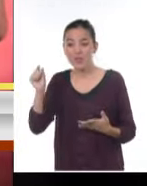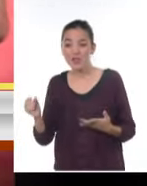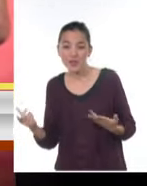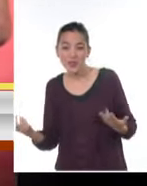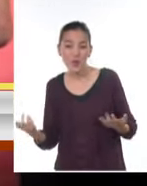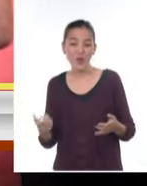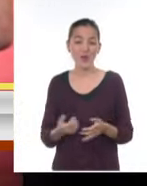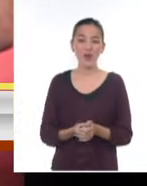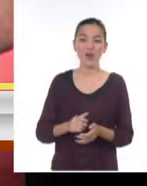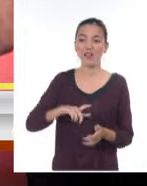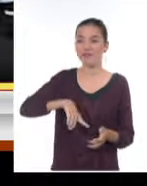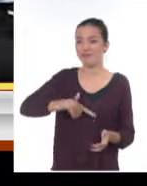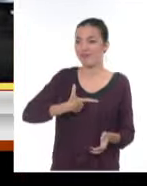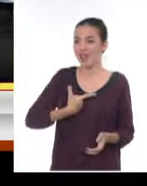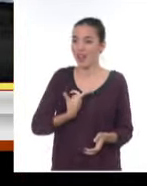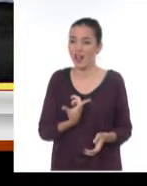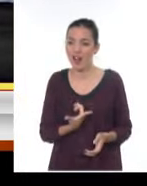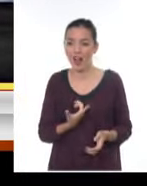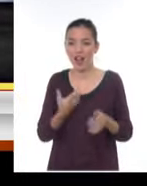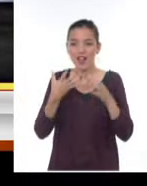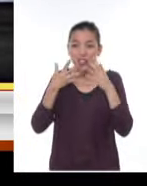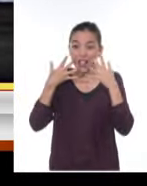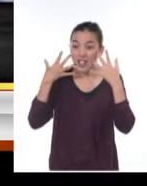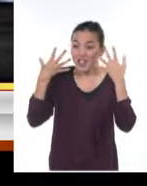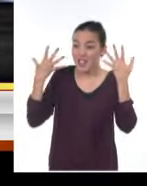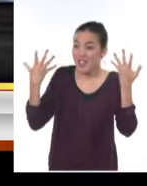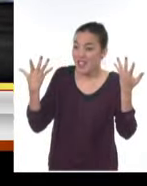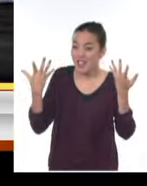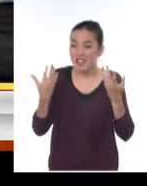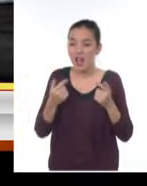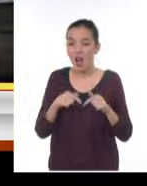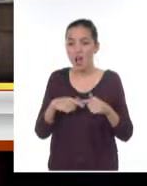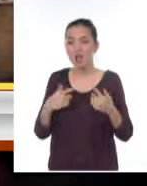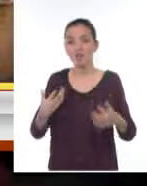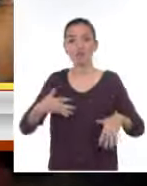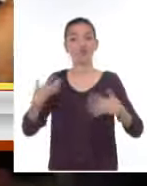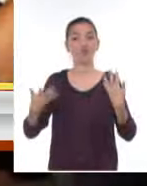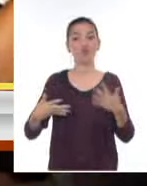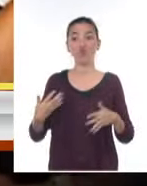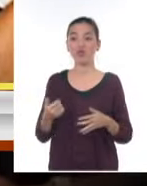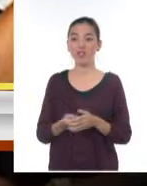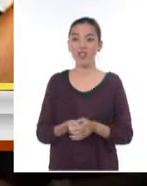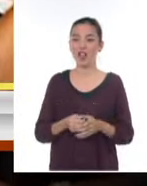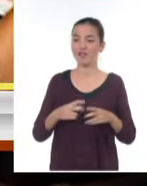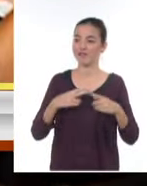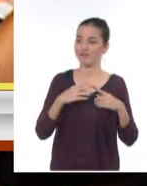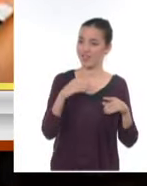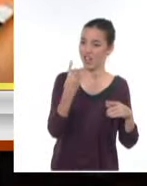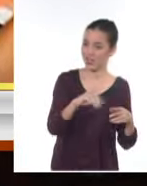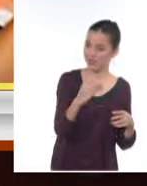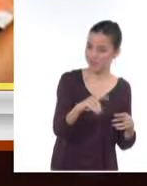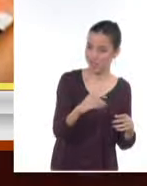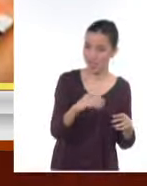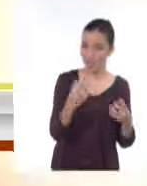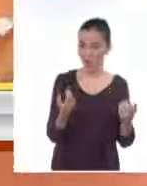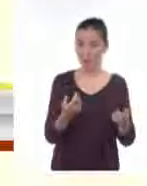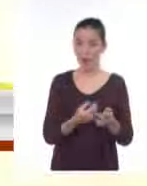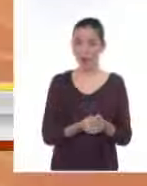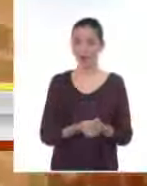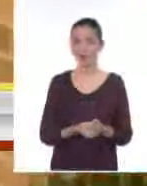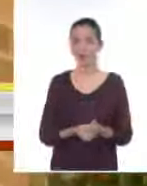risas y sonrisas, se pueden hacer acciones inmensas para devolver el bienestar a nuestros animales